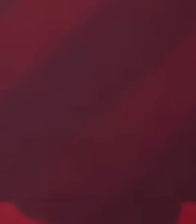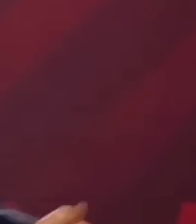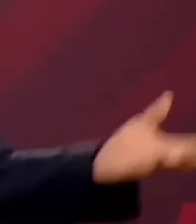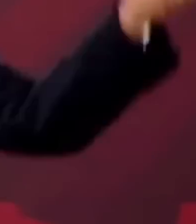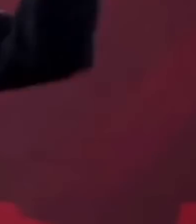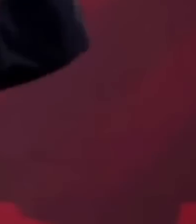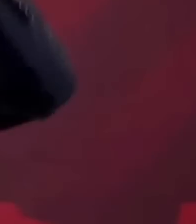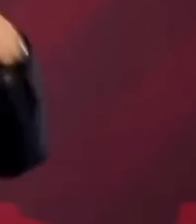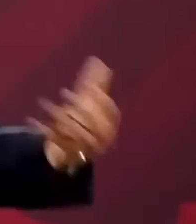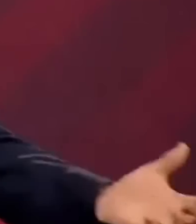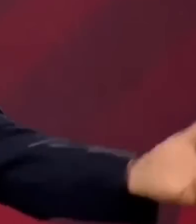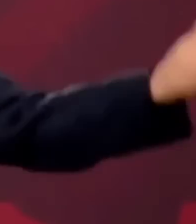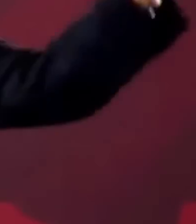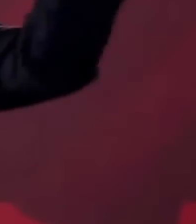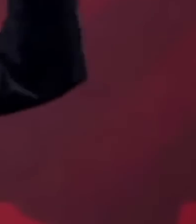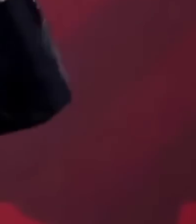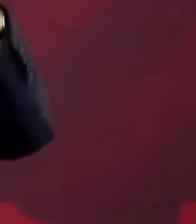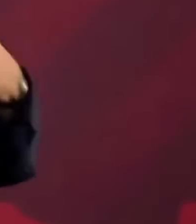porque también